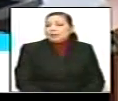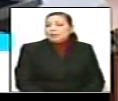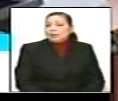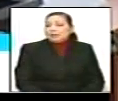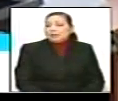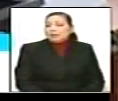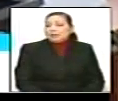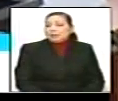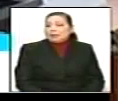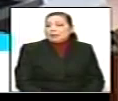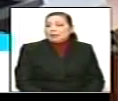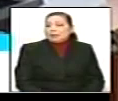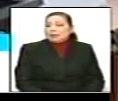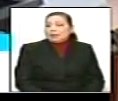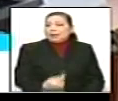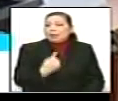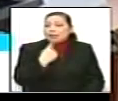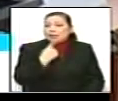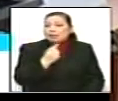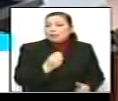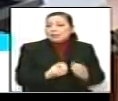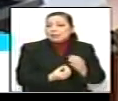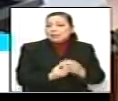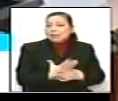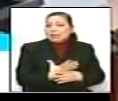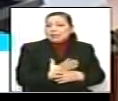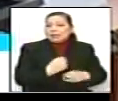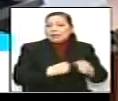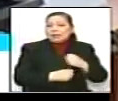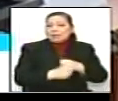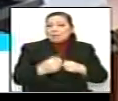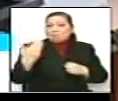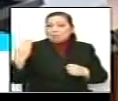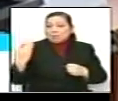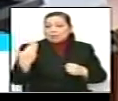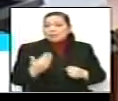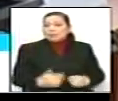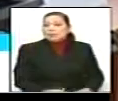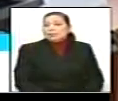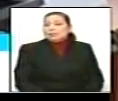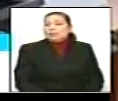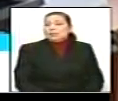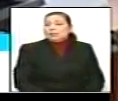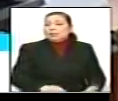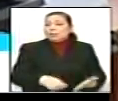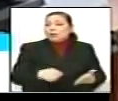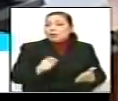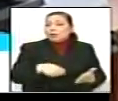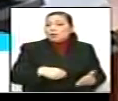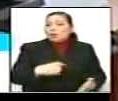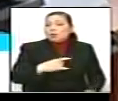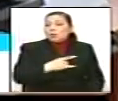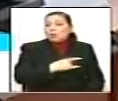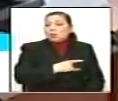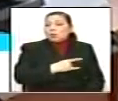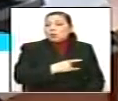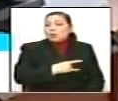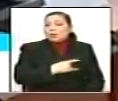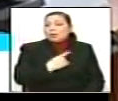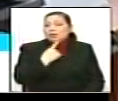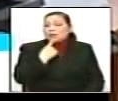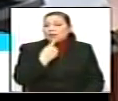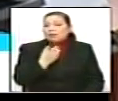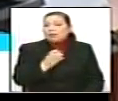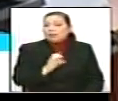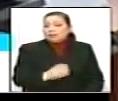capacitando. Pero, como repito, eso ha sido en septiembre del año pasado, la anterior gestión que suscribió un contrato con la universidad que hace referencia